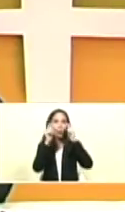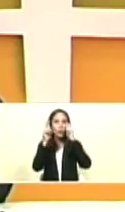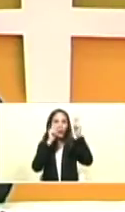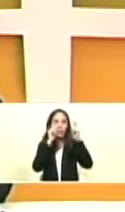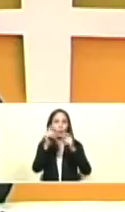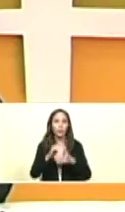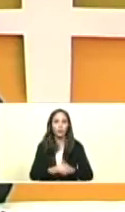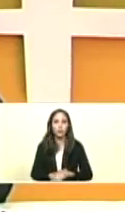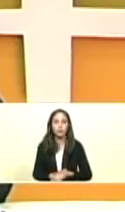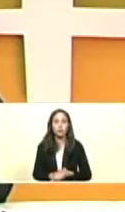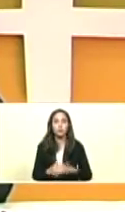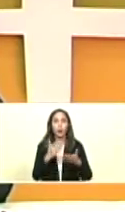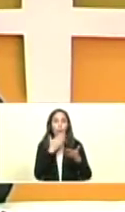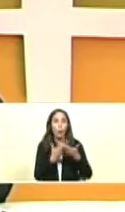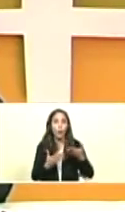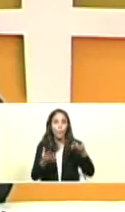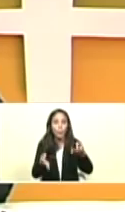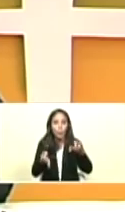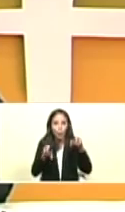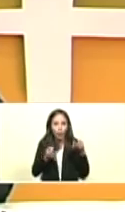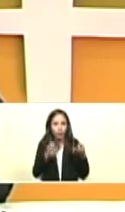Tremenda propuesta lanzó Diosdado Cabello hoy,